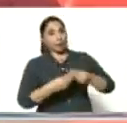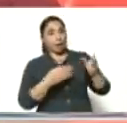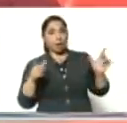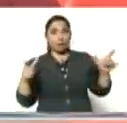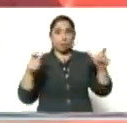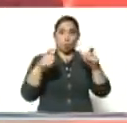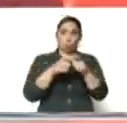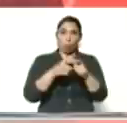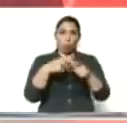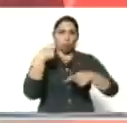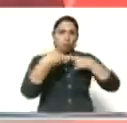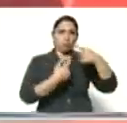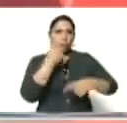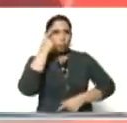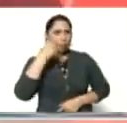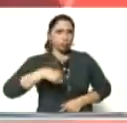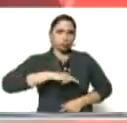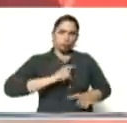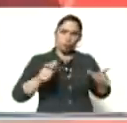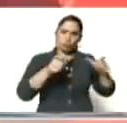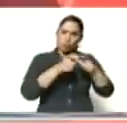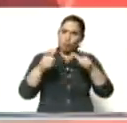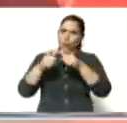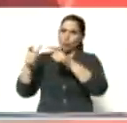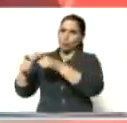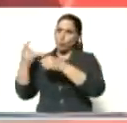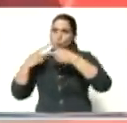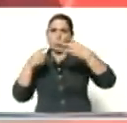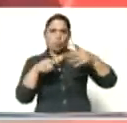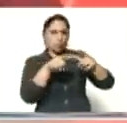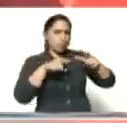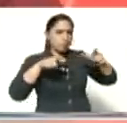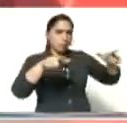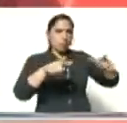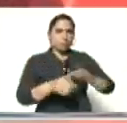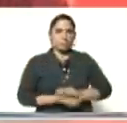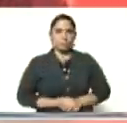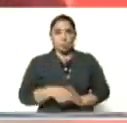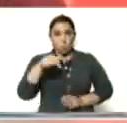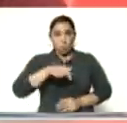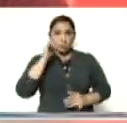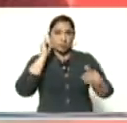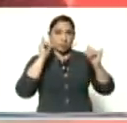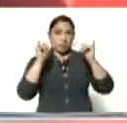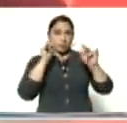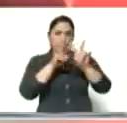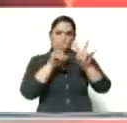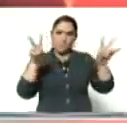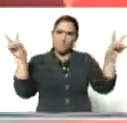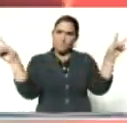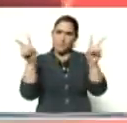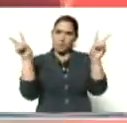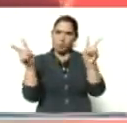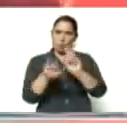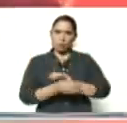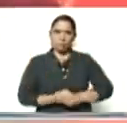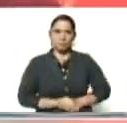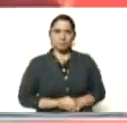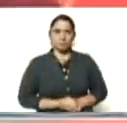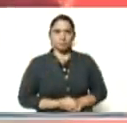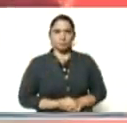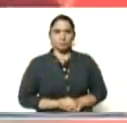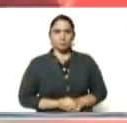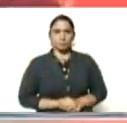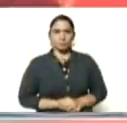cada vez que sea necesario, nos hemos reunido en otras ocasiones, hoy celebramos la paz, celebramos las victorias y